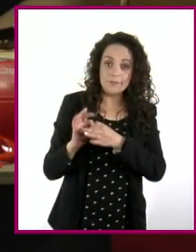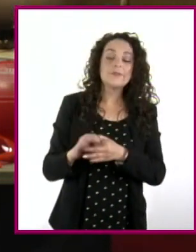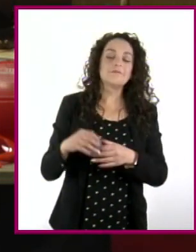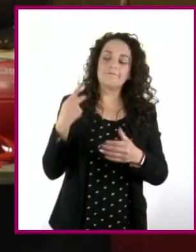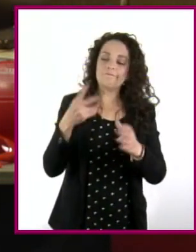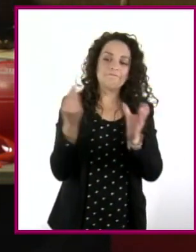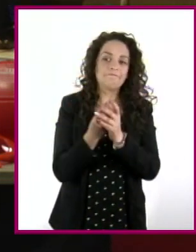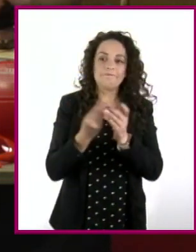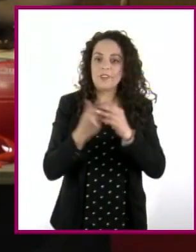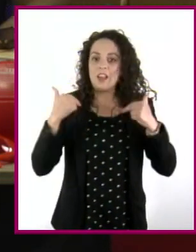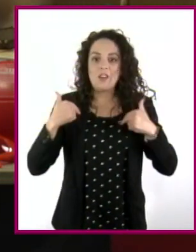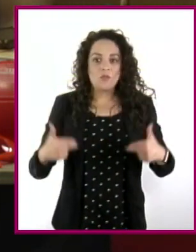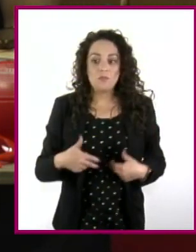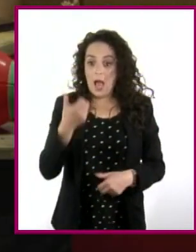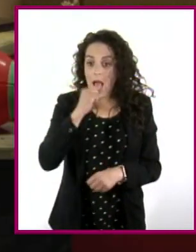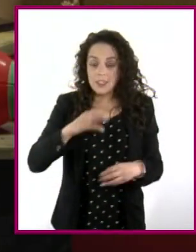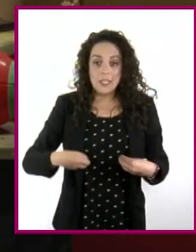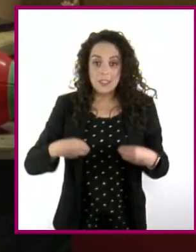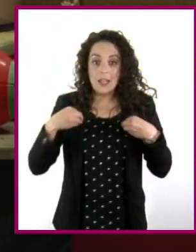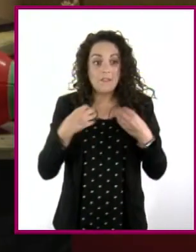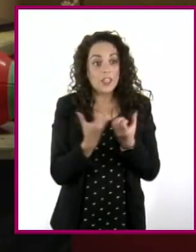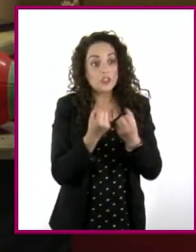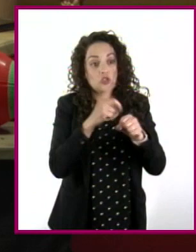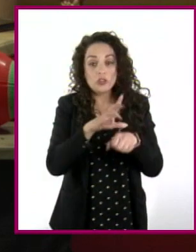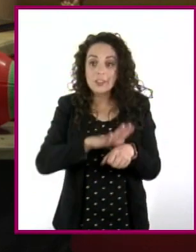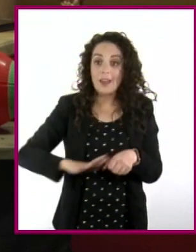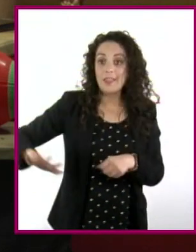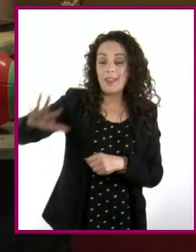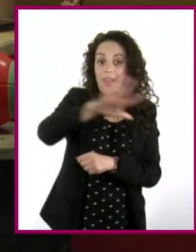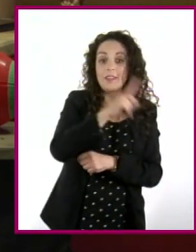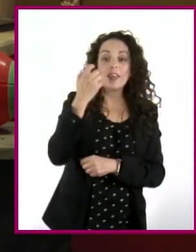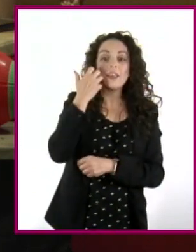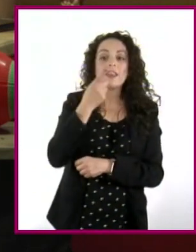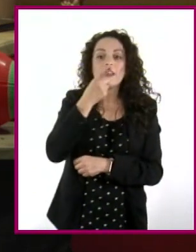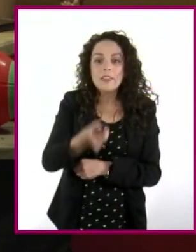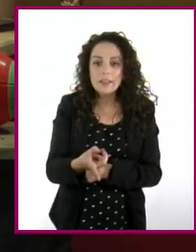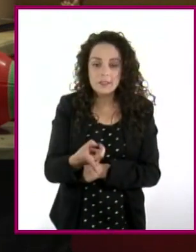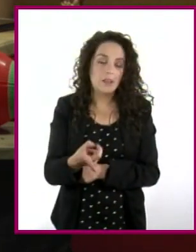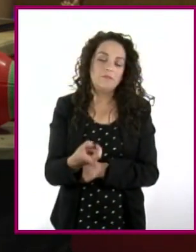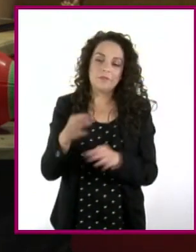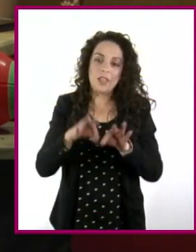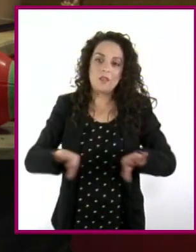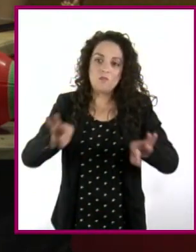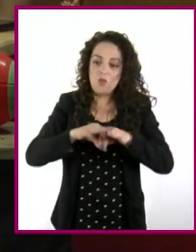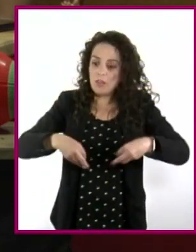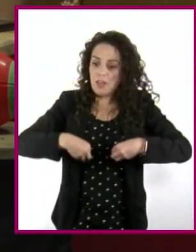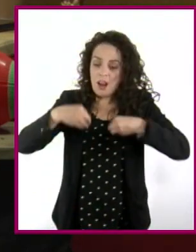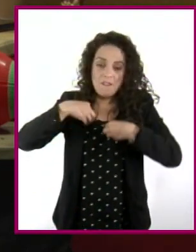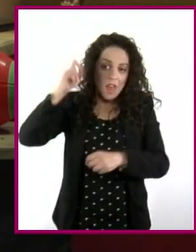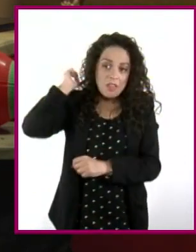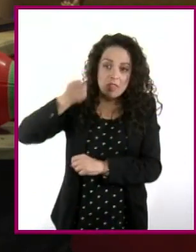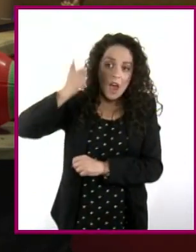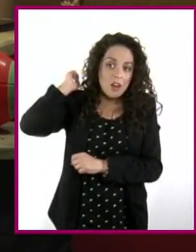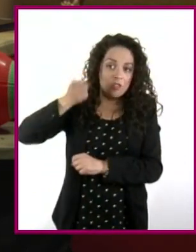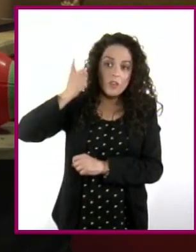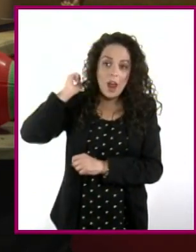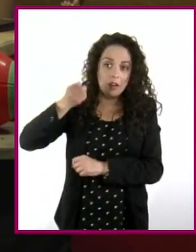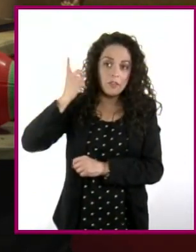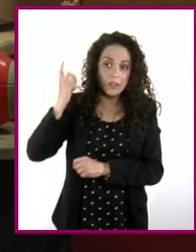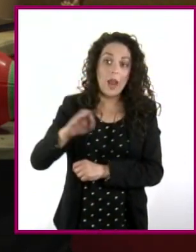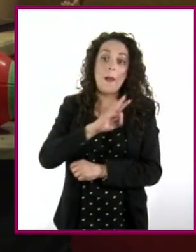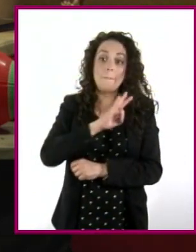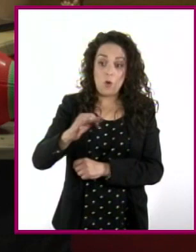humana y de la vida en sociedad. Eso significa que son centrales en el día a día y pueden ser fuente de satisfacciones o